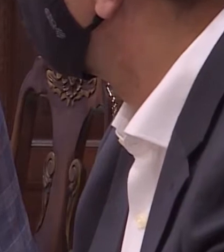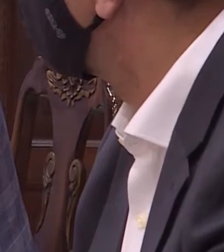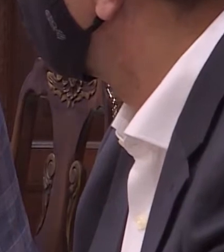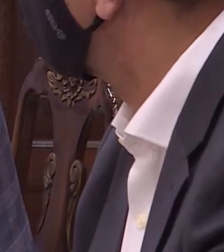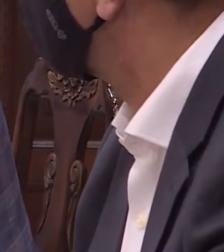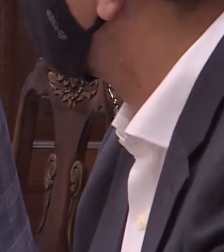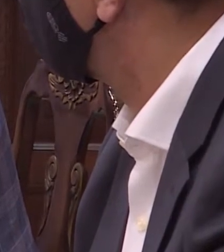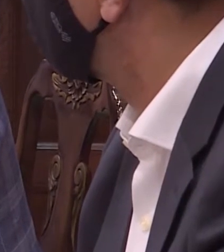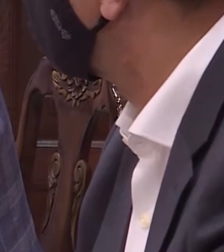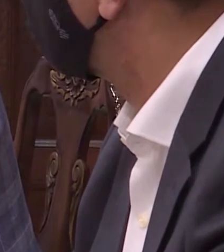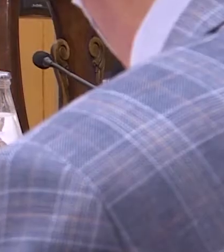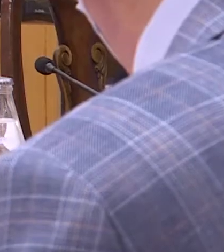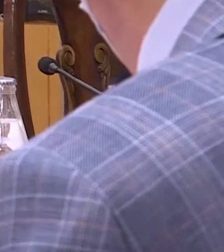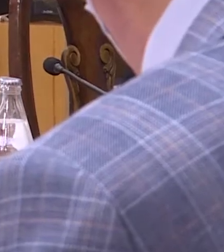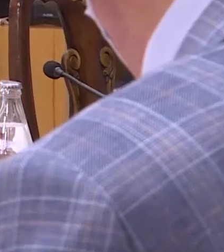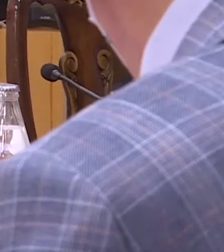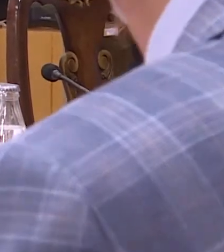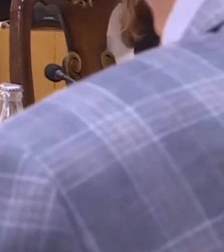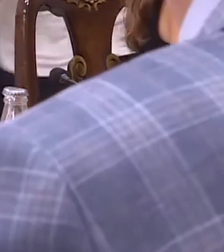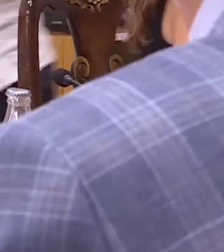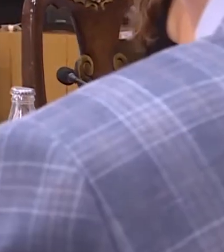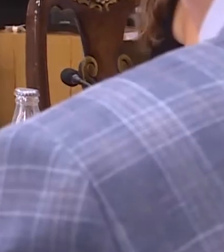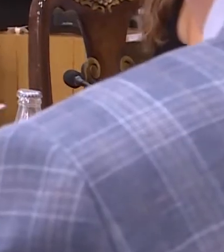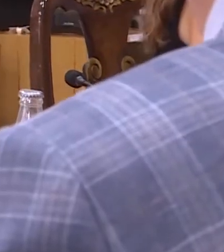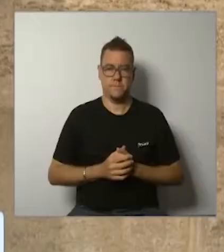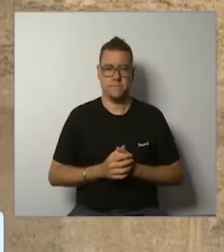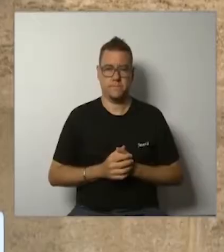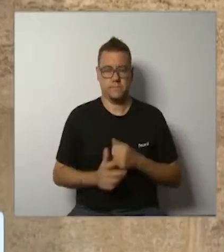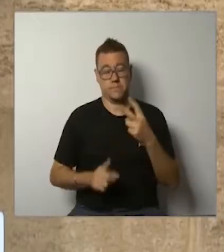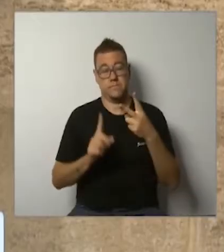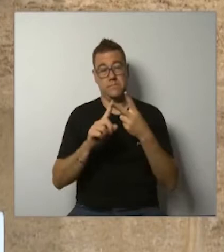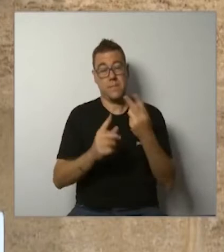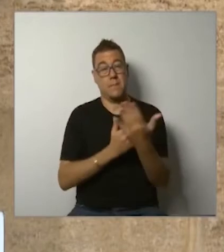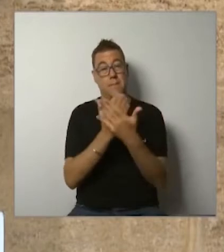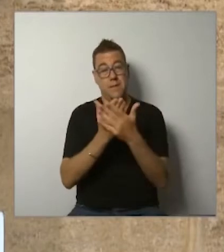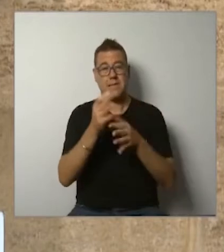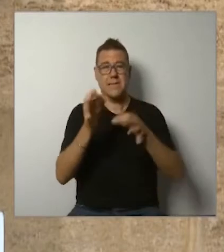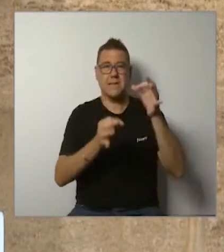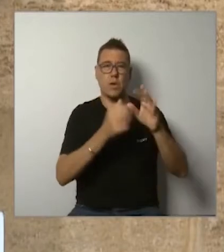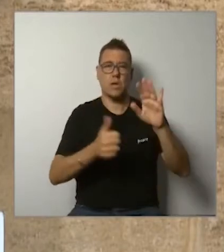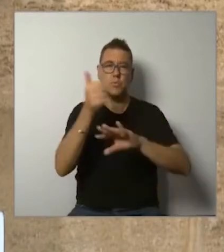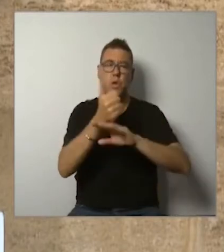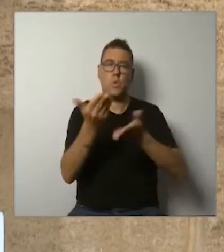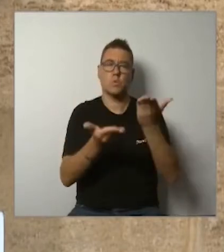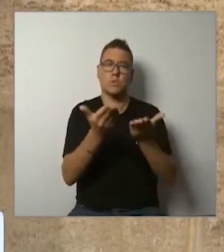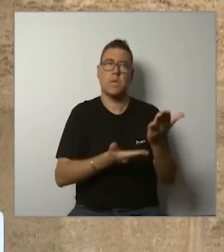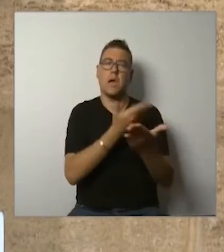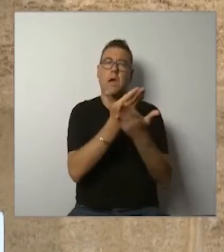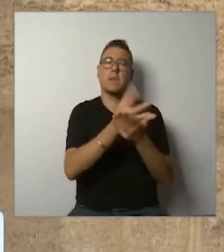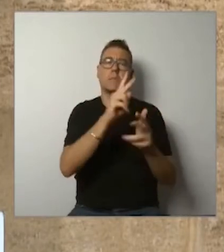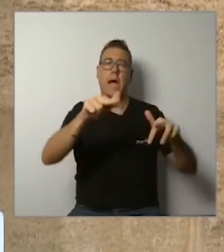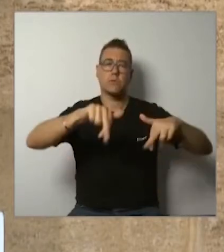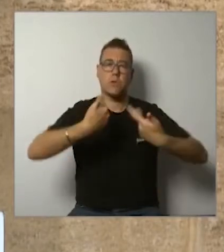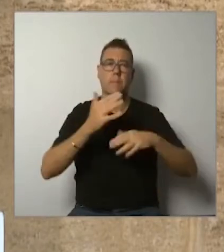seguirá limitando las reuniones sociales a 10 personas como máximo. Solicitem al Tribunal Superior de Justícia també l'autorització